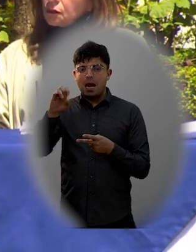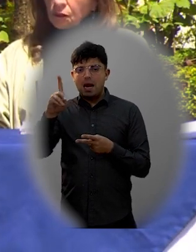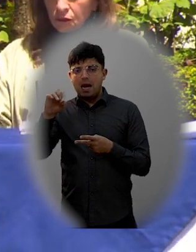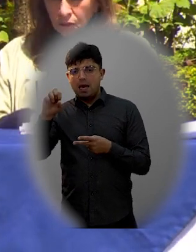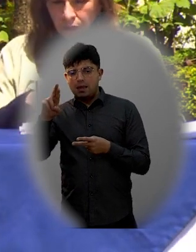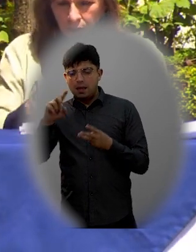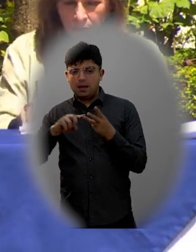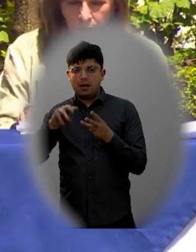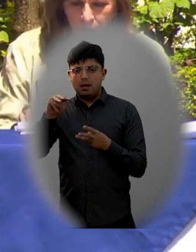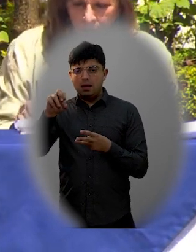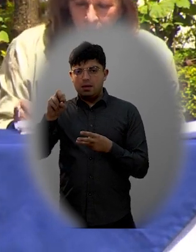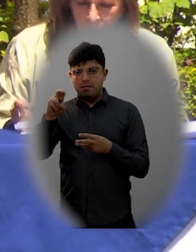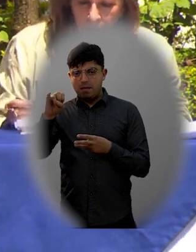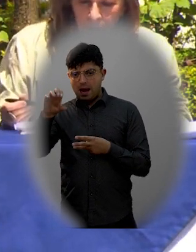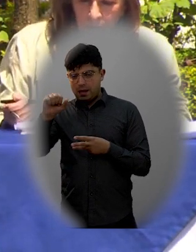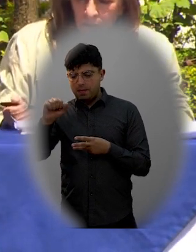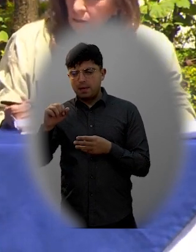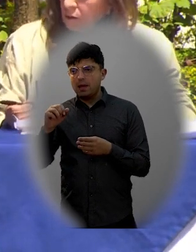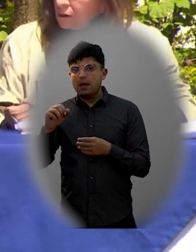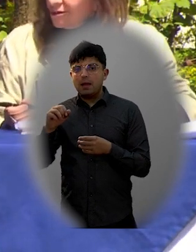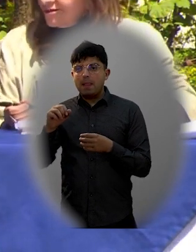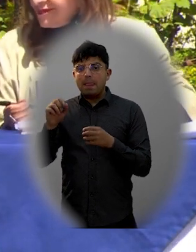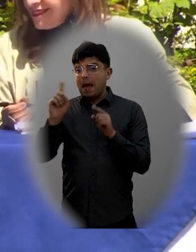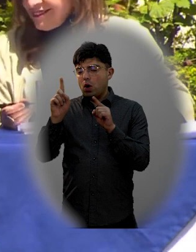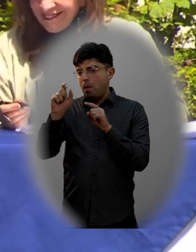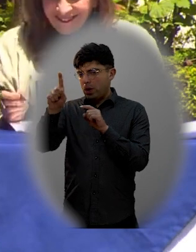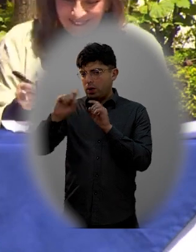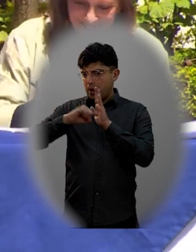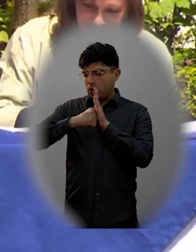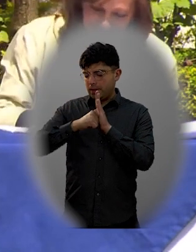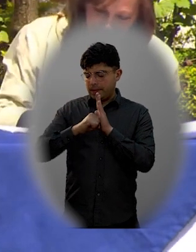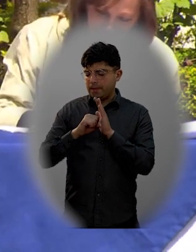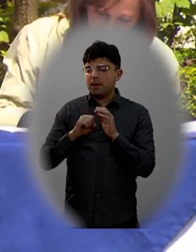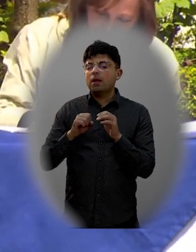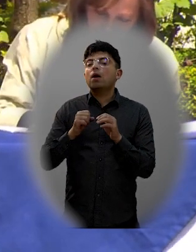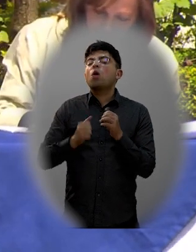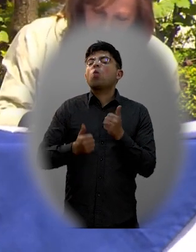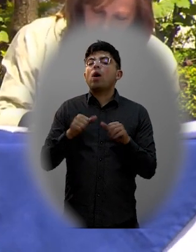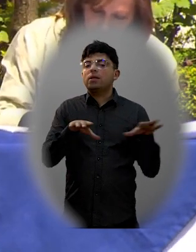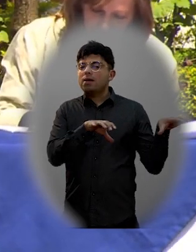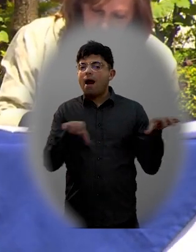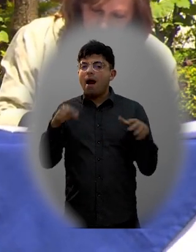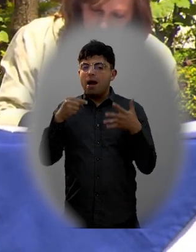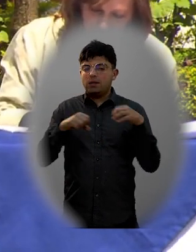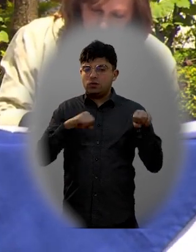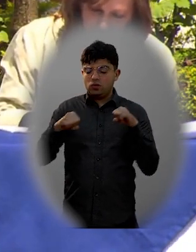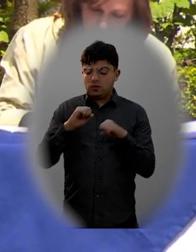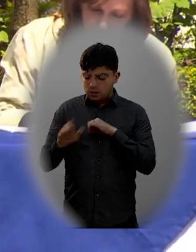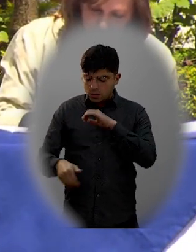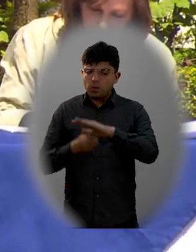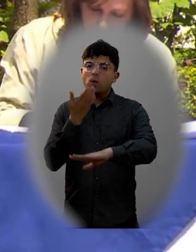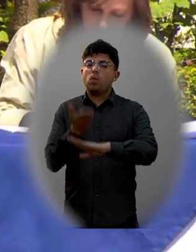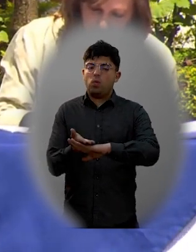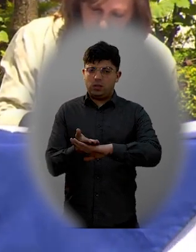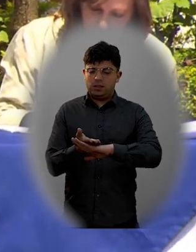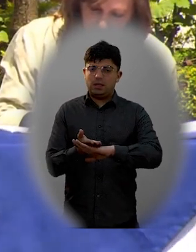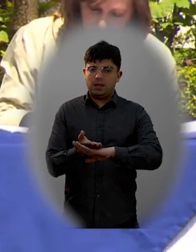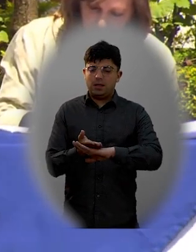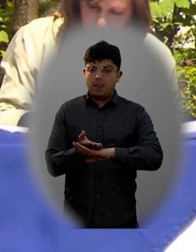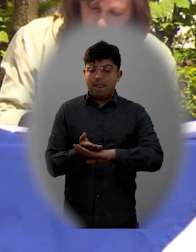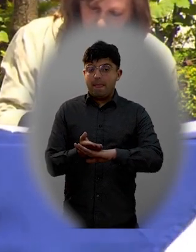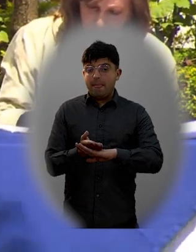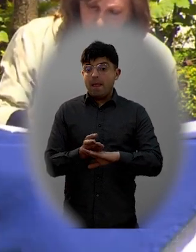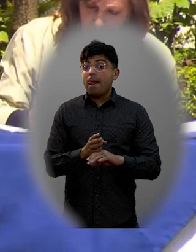¿cuáles serían sus observaciones? Ah, no, perdón, esa no, todavía no. ¿Qué acciones se proponen y